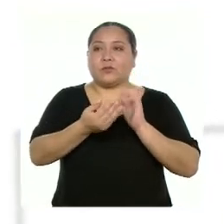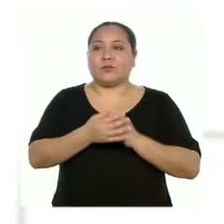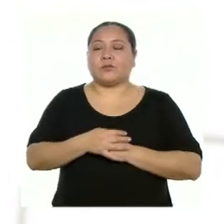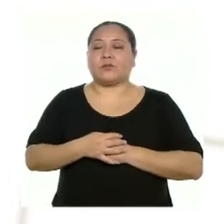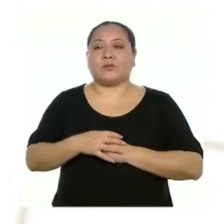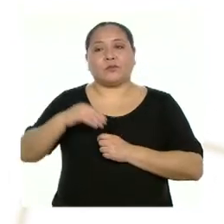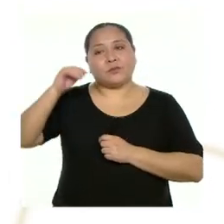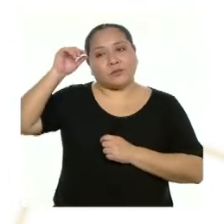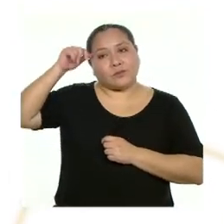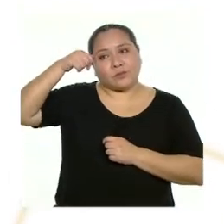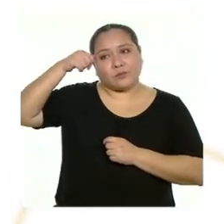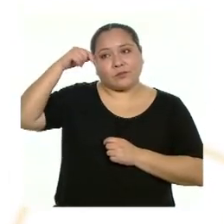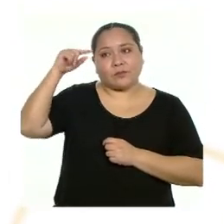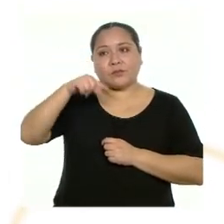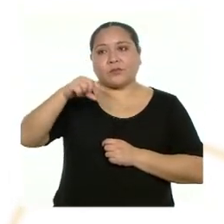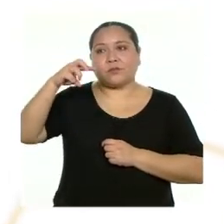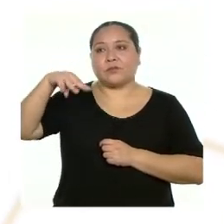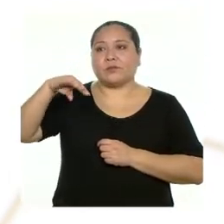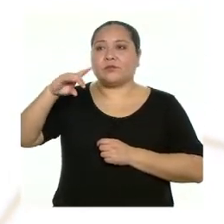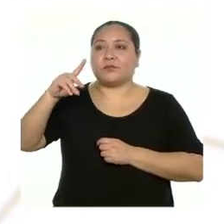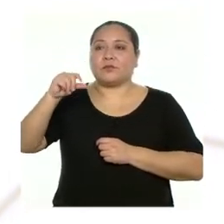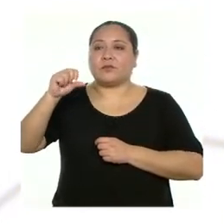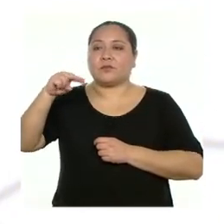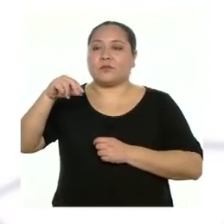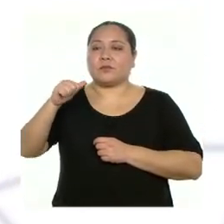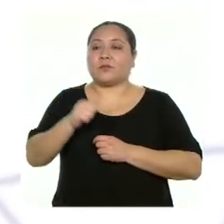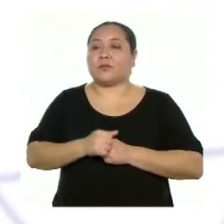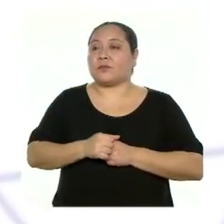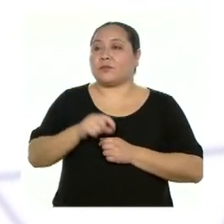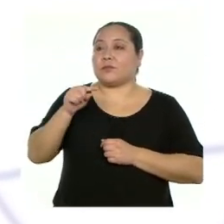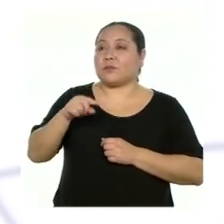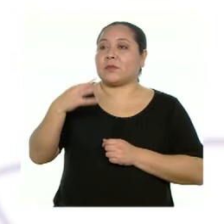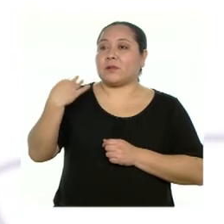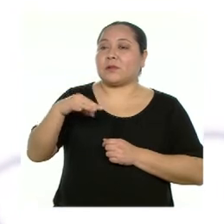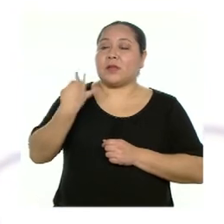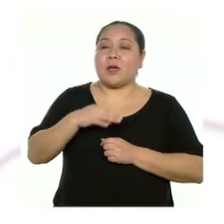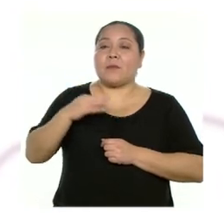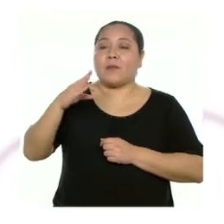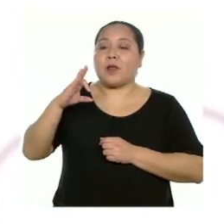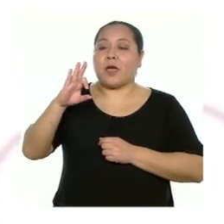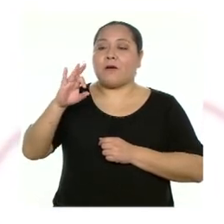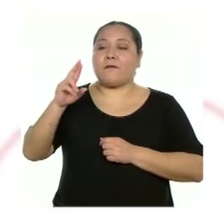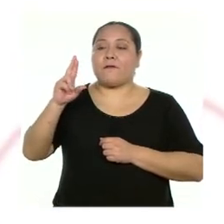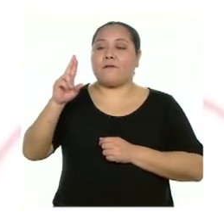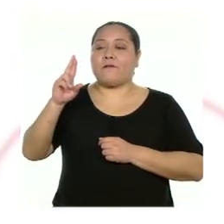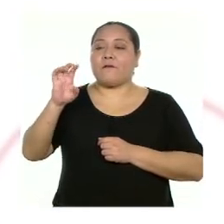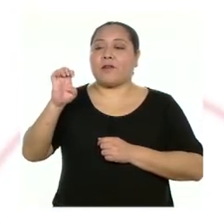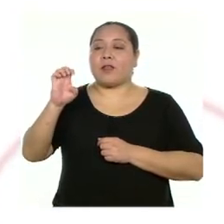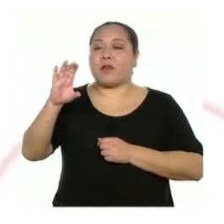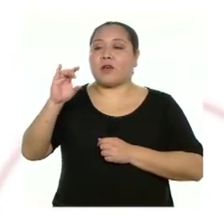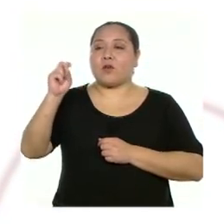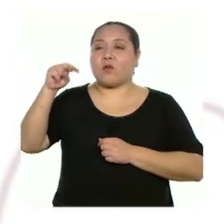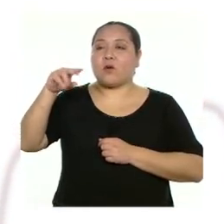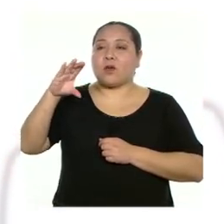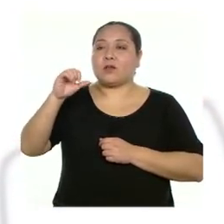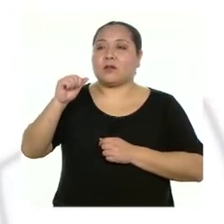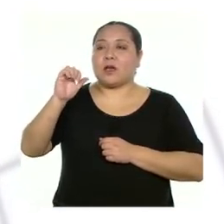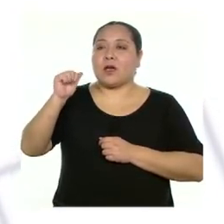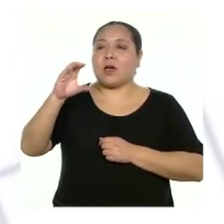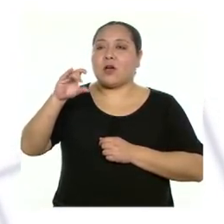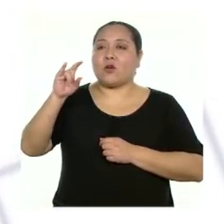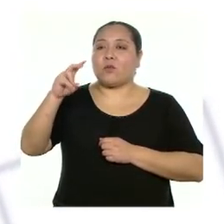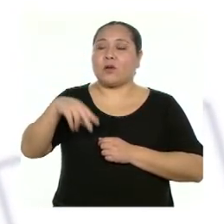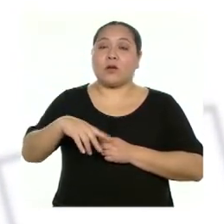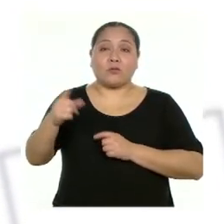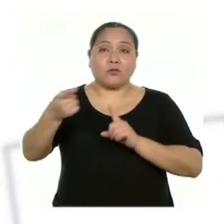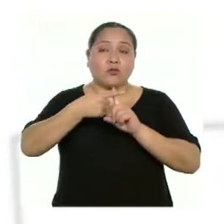Recordemos que, para la mediana, tengo que tener siempre frecuencia acumulada. Lo puedes calcular sumando las frecuencias